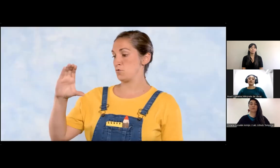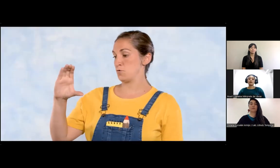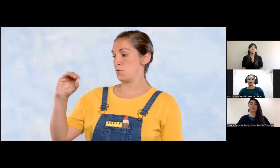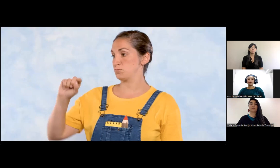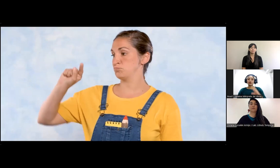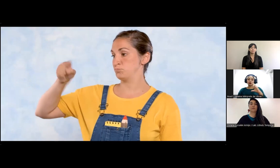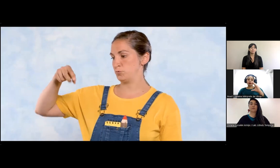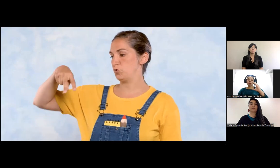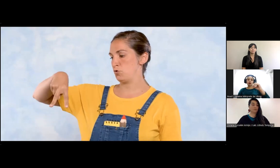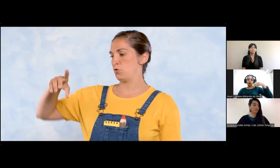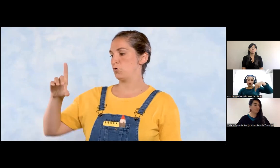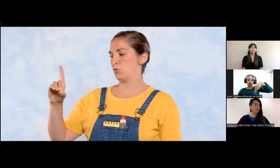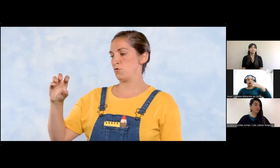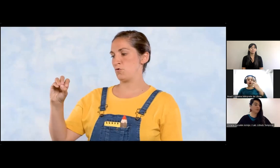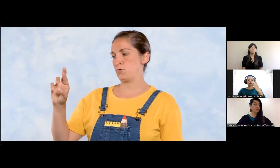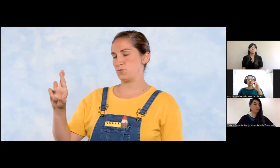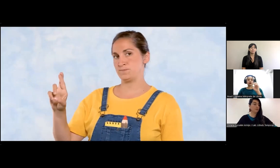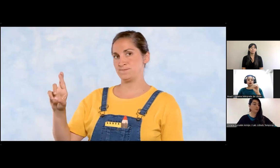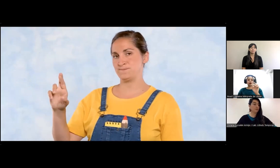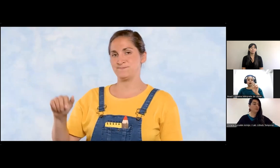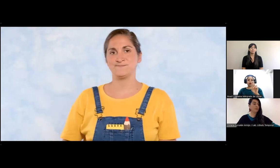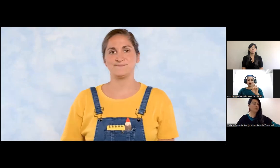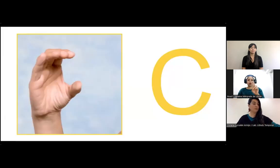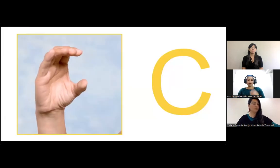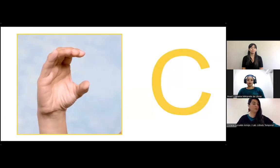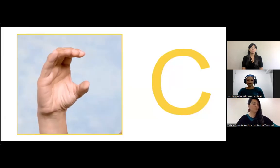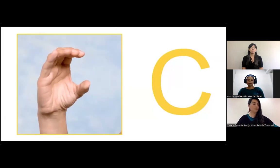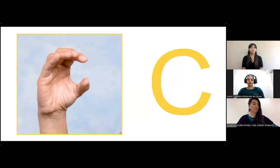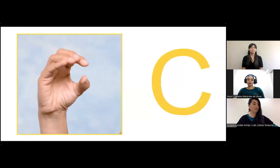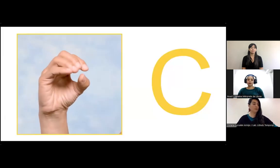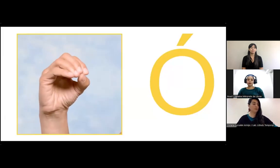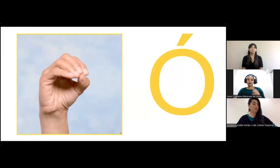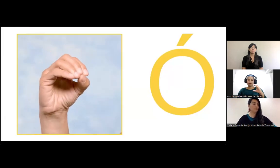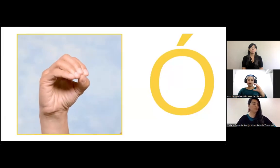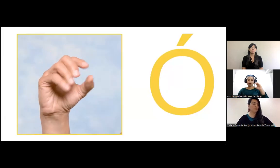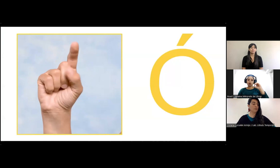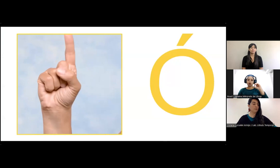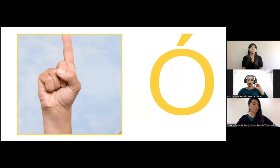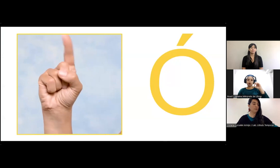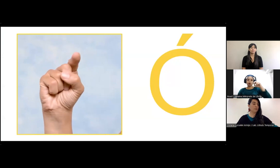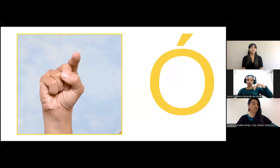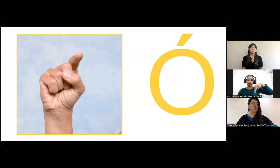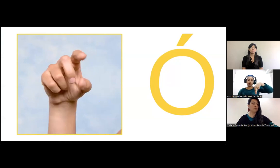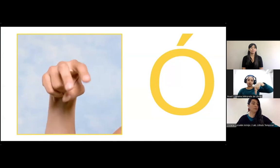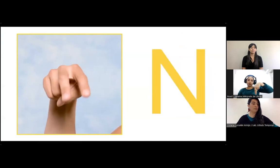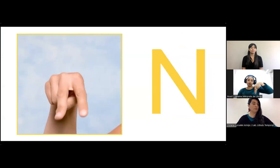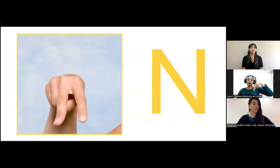C, O, N, D, O, R. C, O,